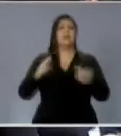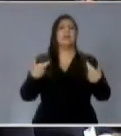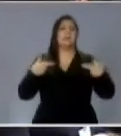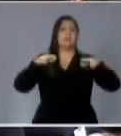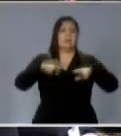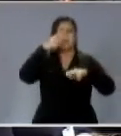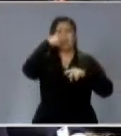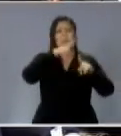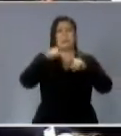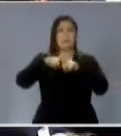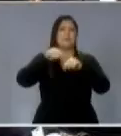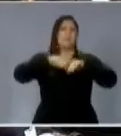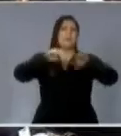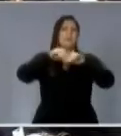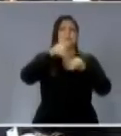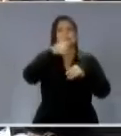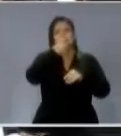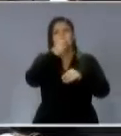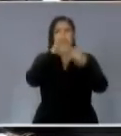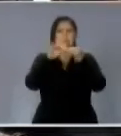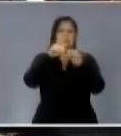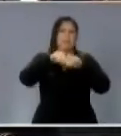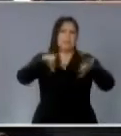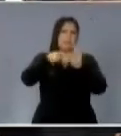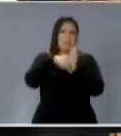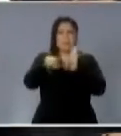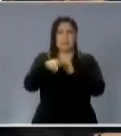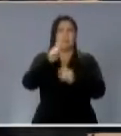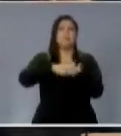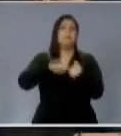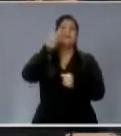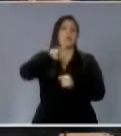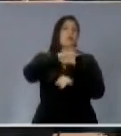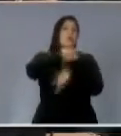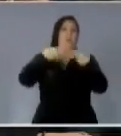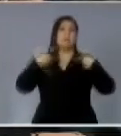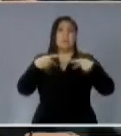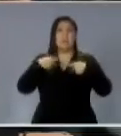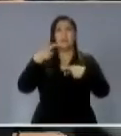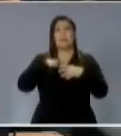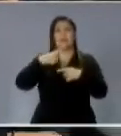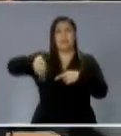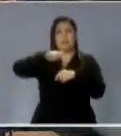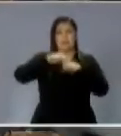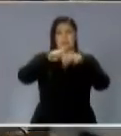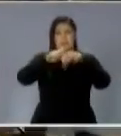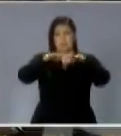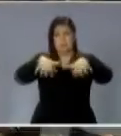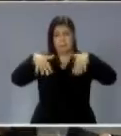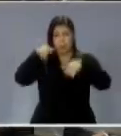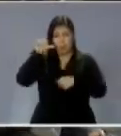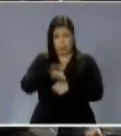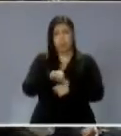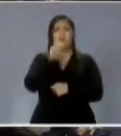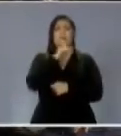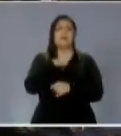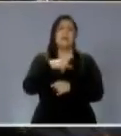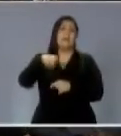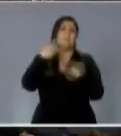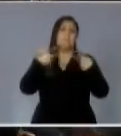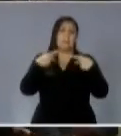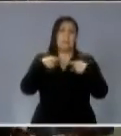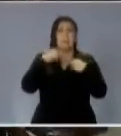llamado la atención de la opinión pública a través de estos mensajes, de estos spots que hemos visto en cadena nacional en